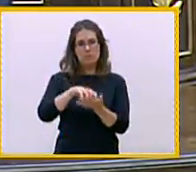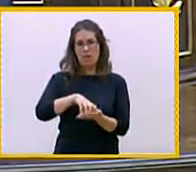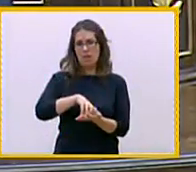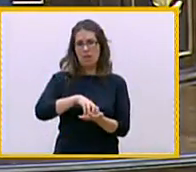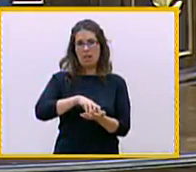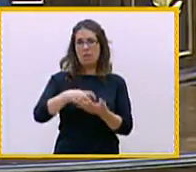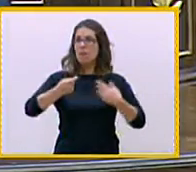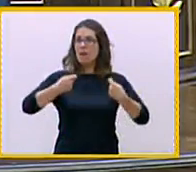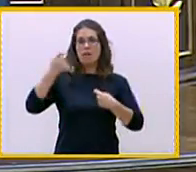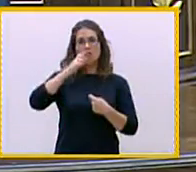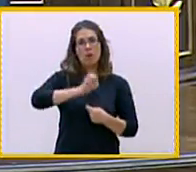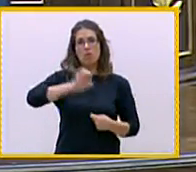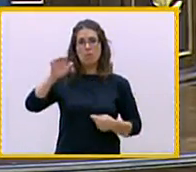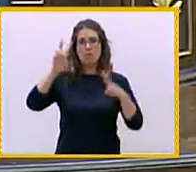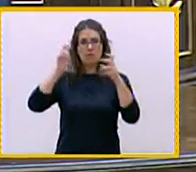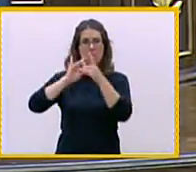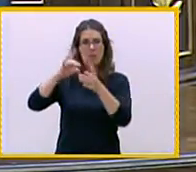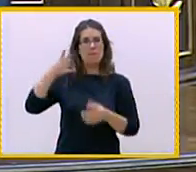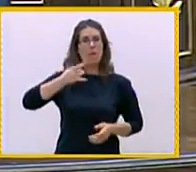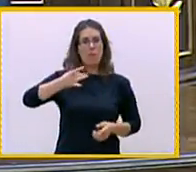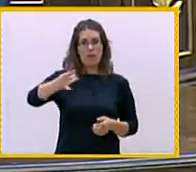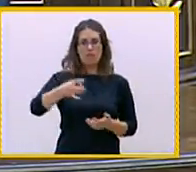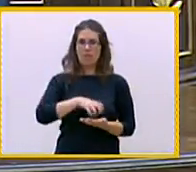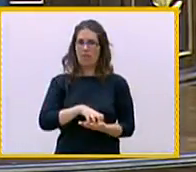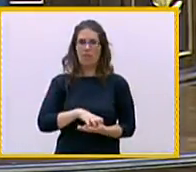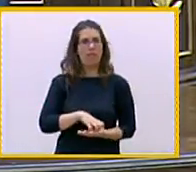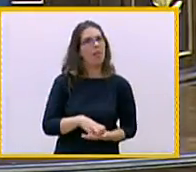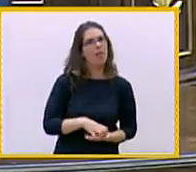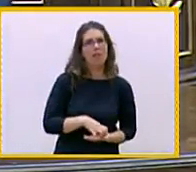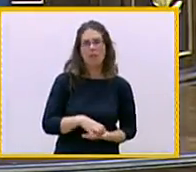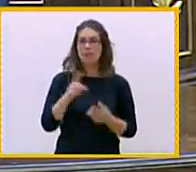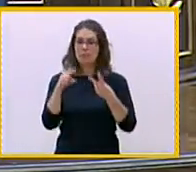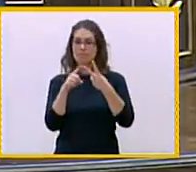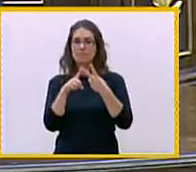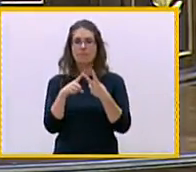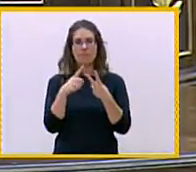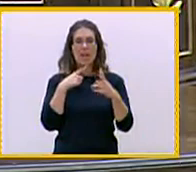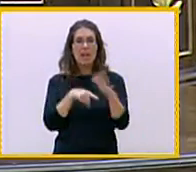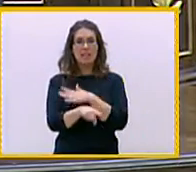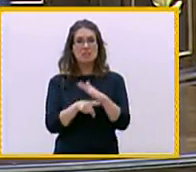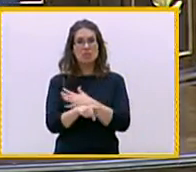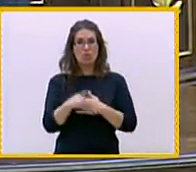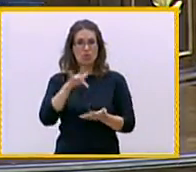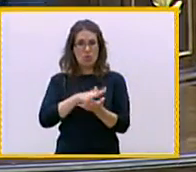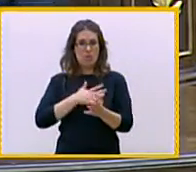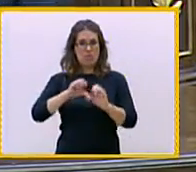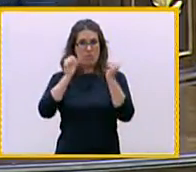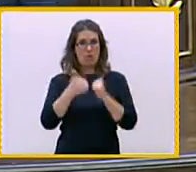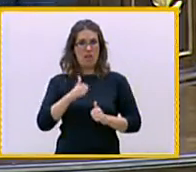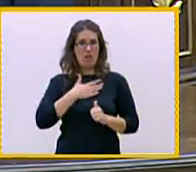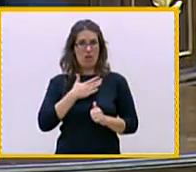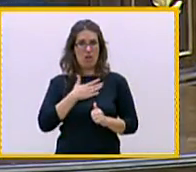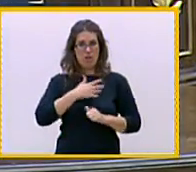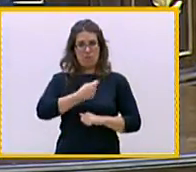deuda soberana y la todavía difícil de gestión de los desequilibrios que había acumulado nuestro modelo productivo. Me